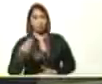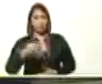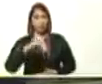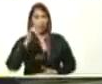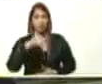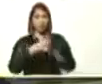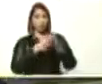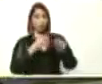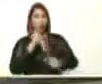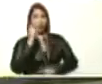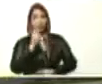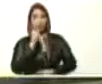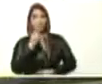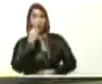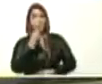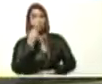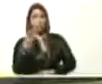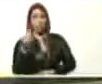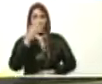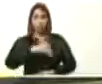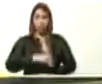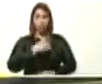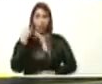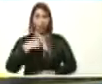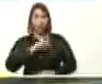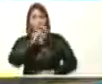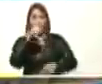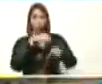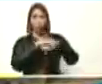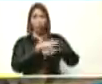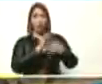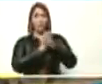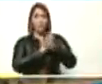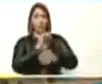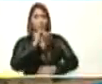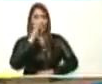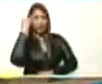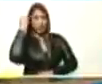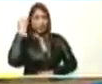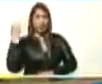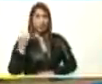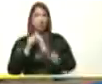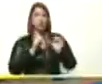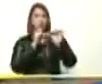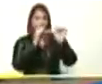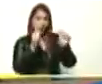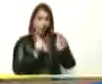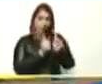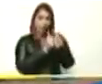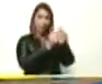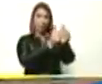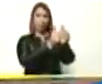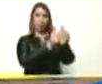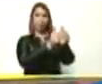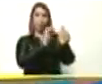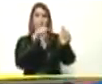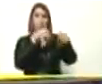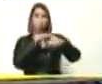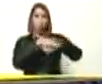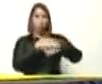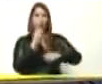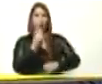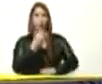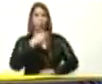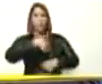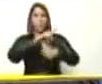todas las tareas políticas adicionales que tiene Jorge que la compañera Iri Valera siga ahí al lado de Jorge como primera